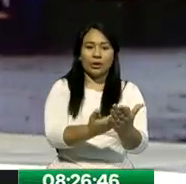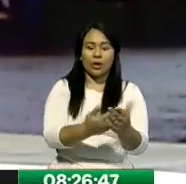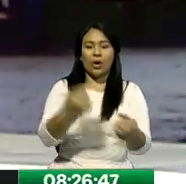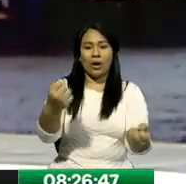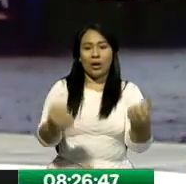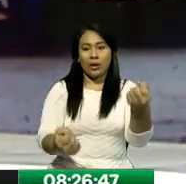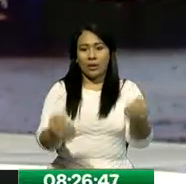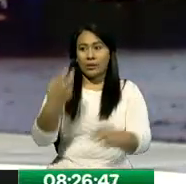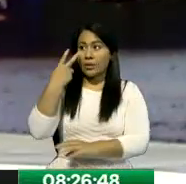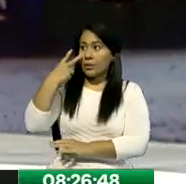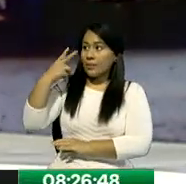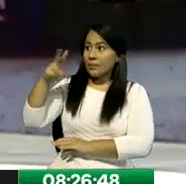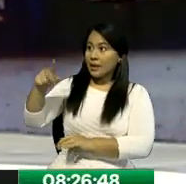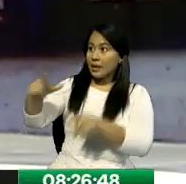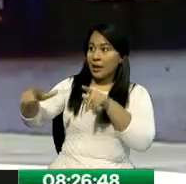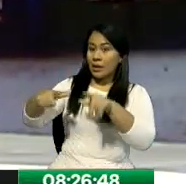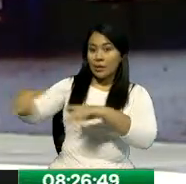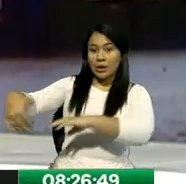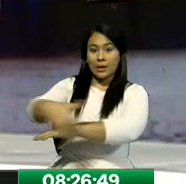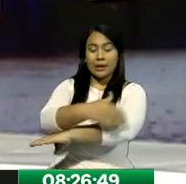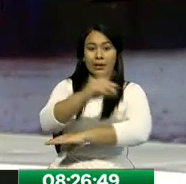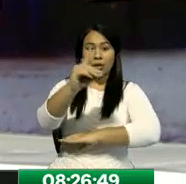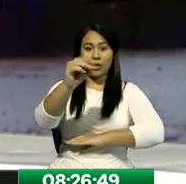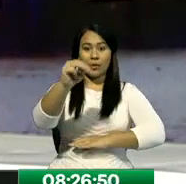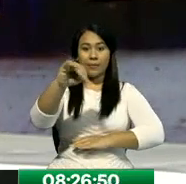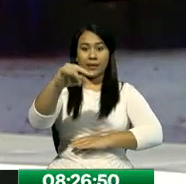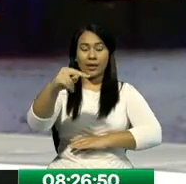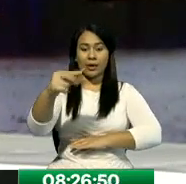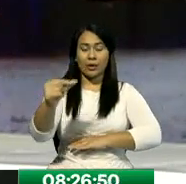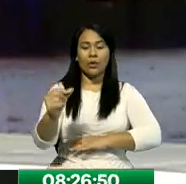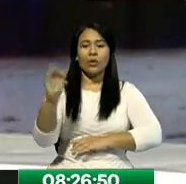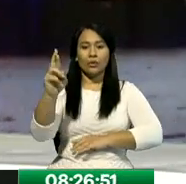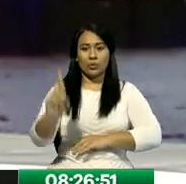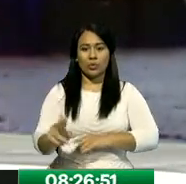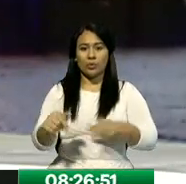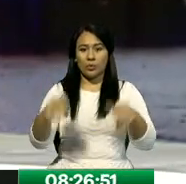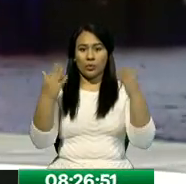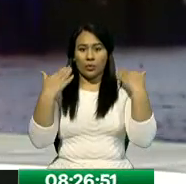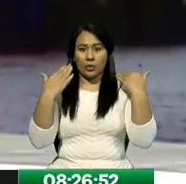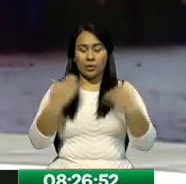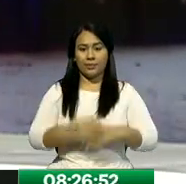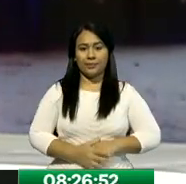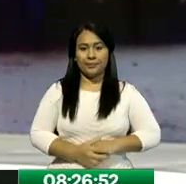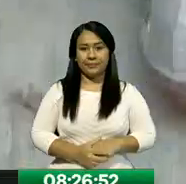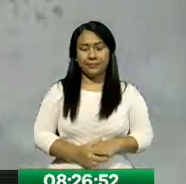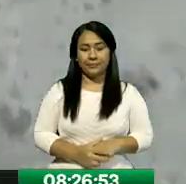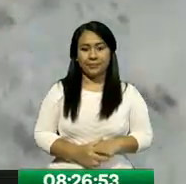auto. El hecho ocurrió en las calles Domingo Savio y Abel Castillo en Guayaquil.